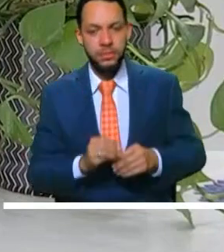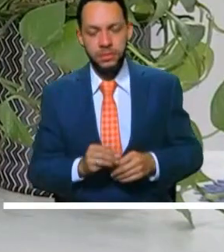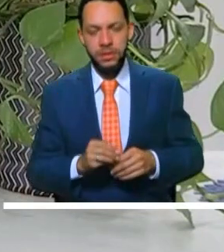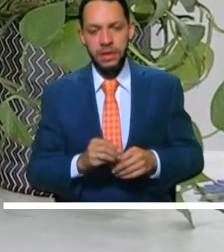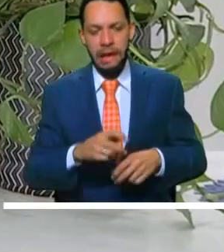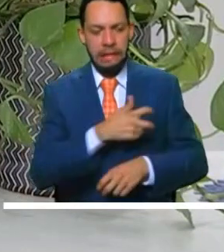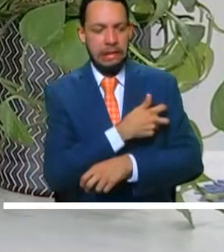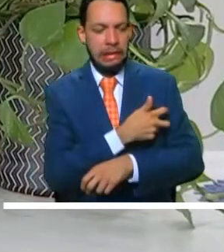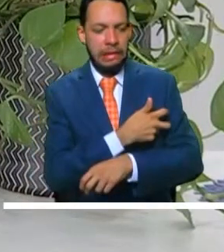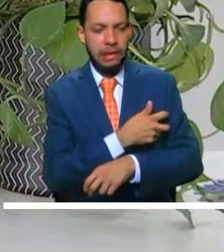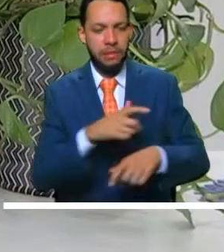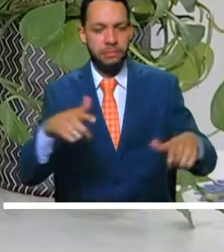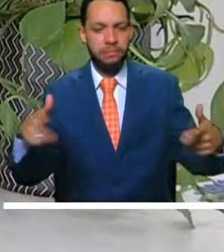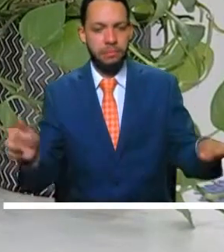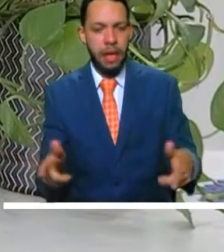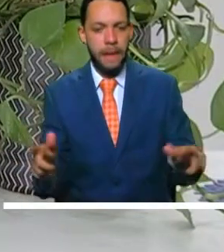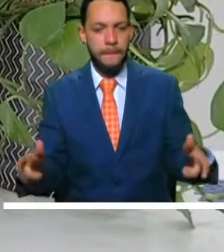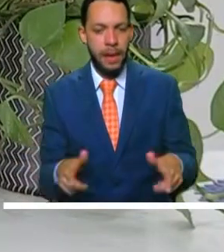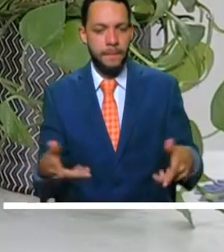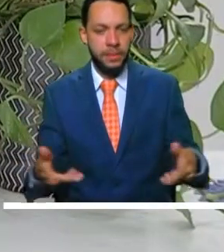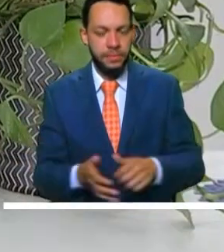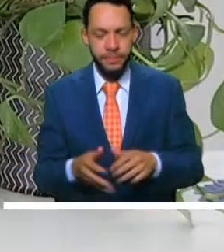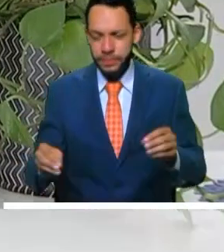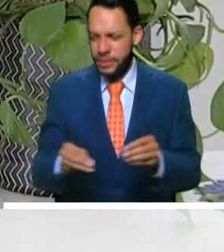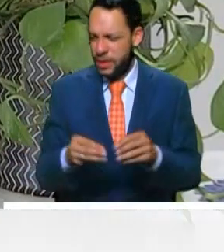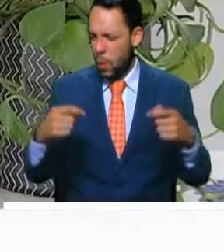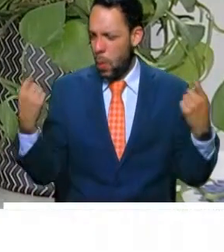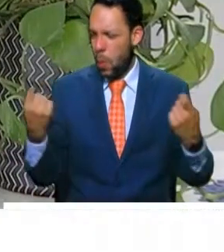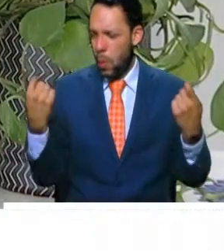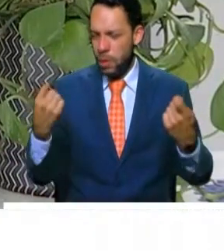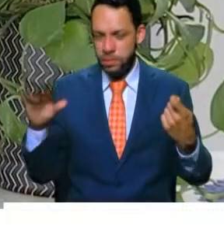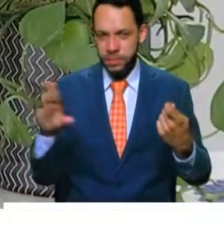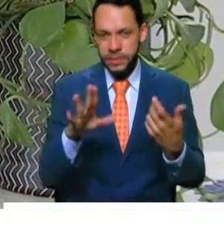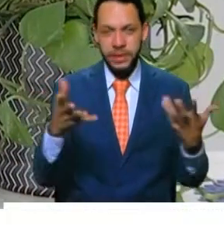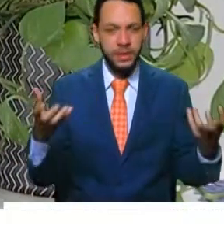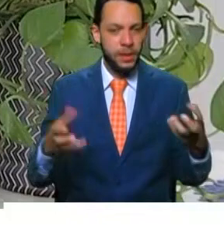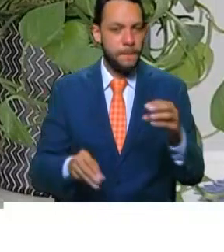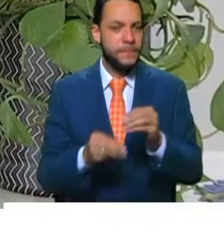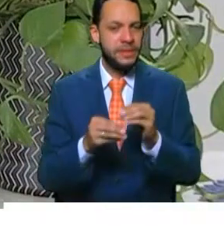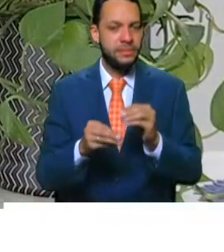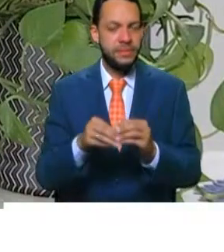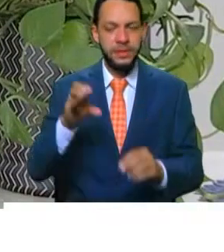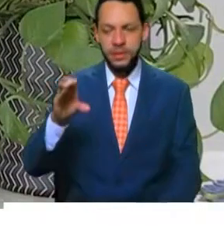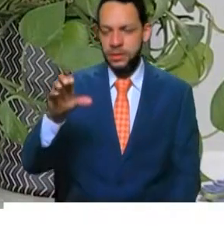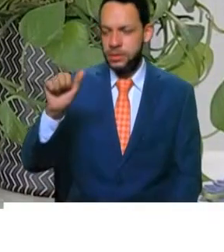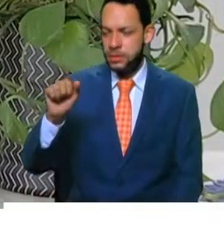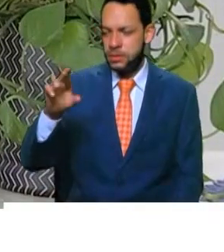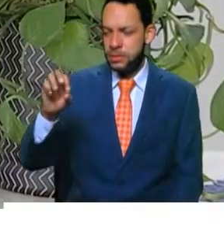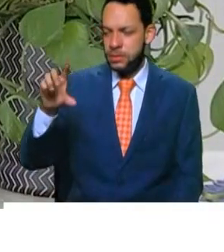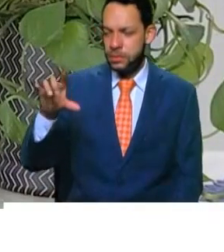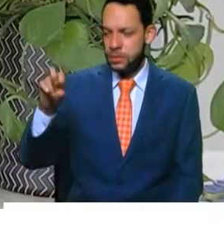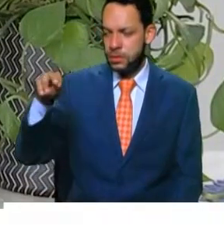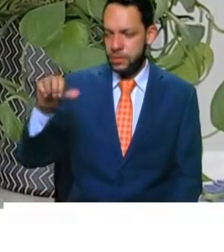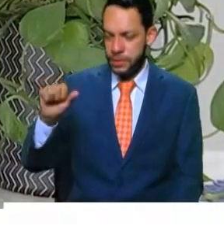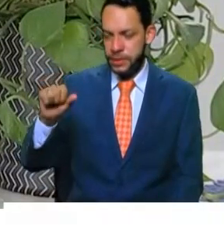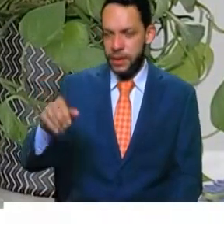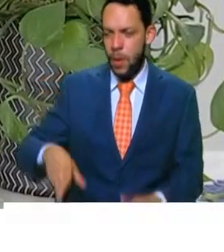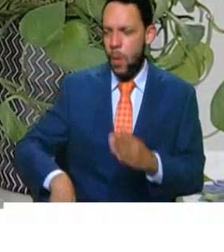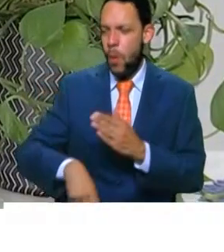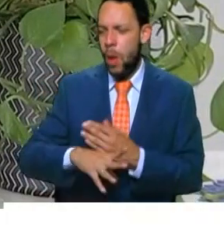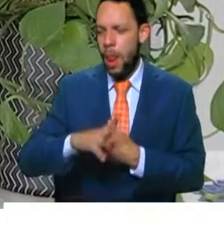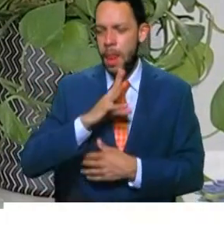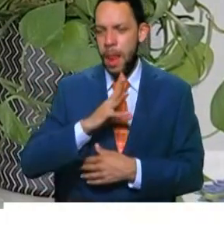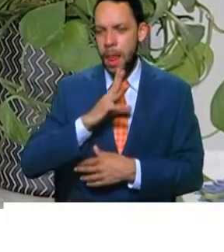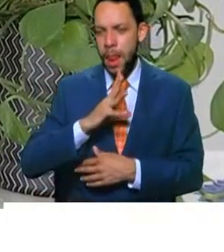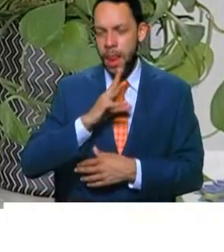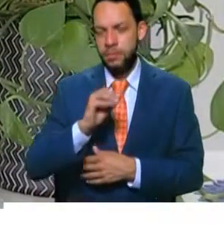Son muchas cosas que hay que considerar. Vamos a ir a estas notas saludables porque quiero que con la doctora Carolina Giraldo y el doctor Julio les hablen un poco de todo este